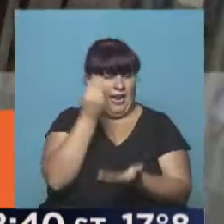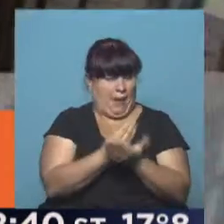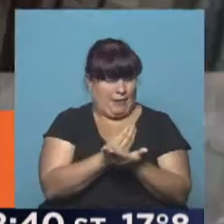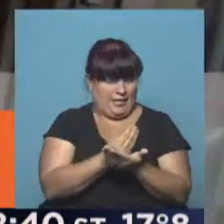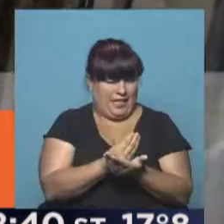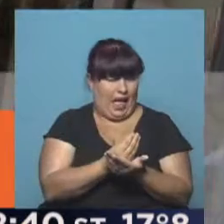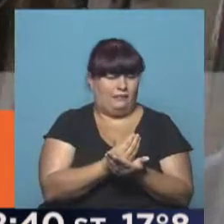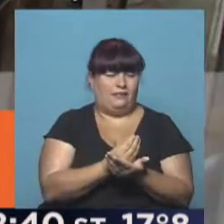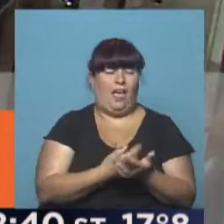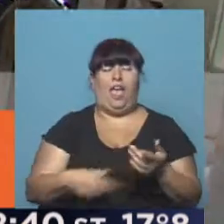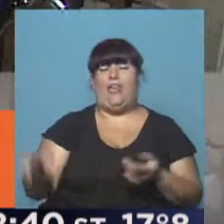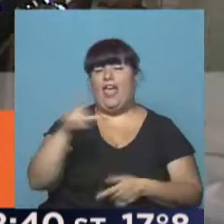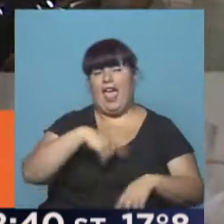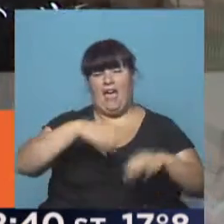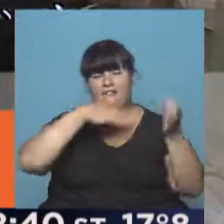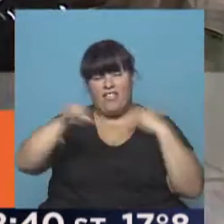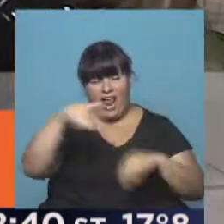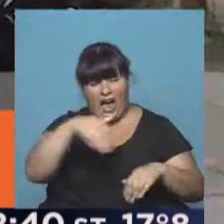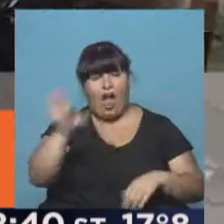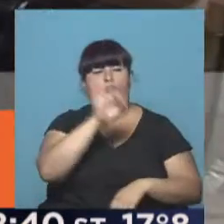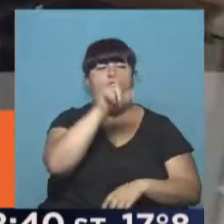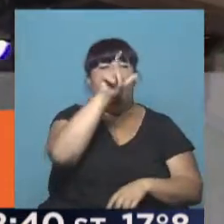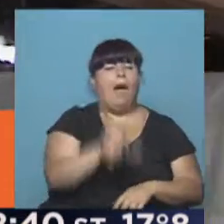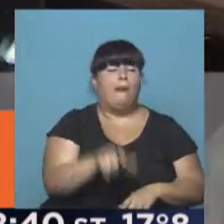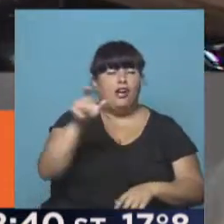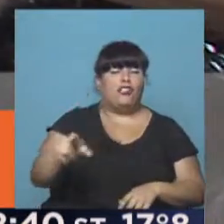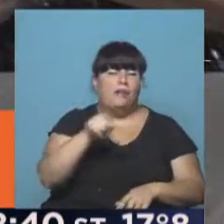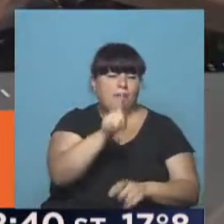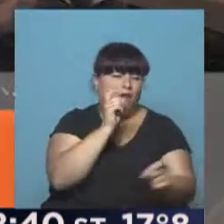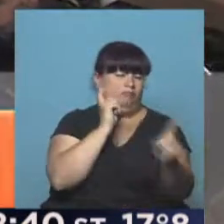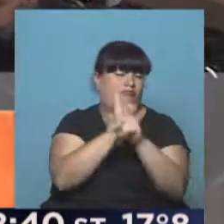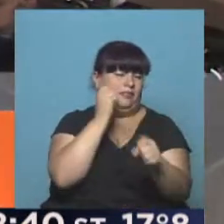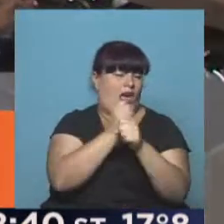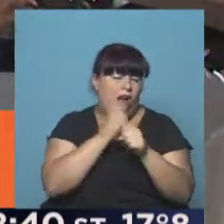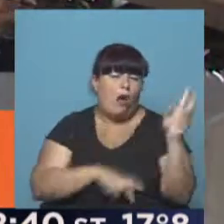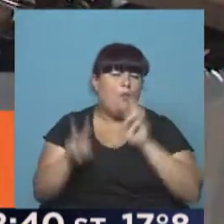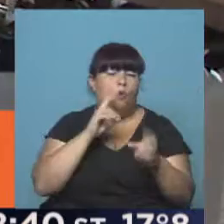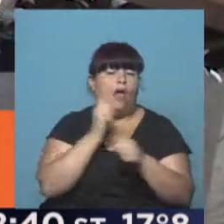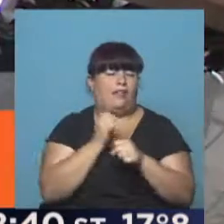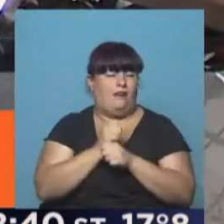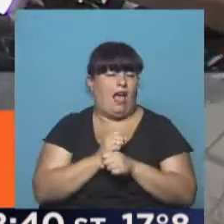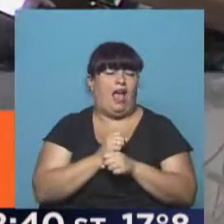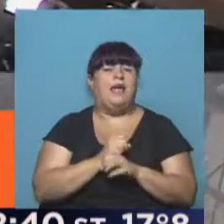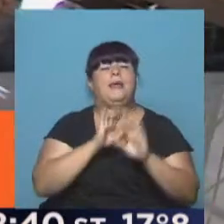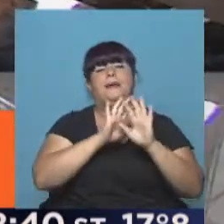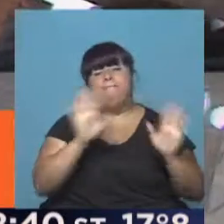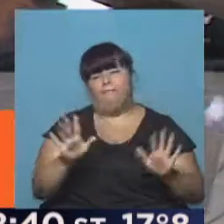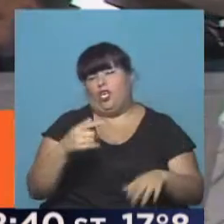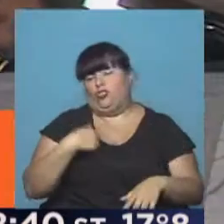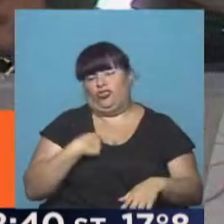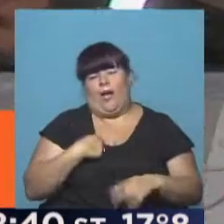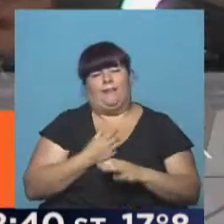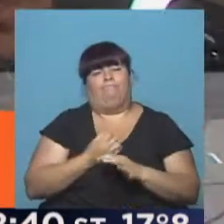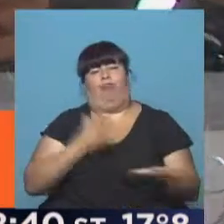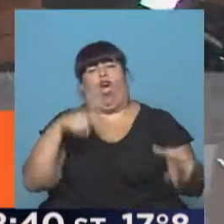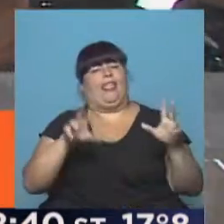a los manteros o con el mantero que es el trabajador genuino que está buscando una fuente de trabajo mira no soy un experto del